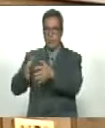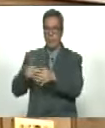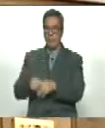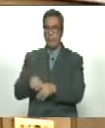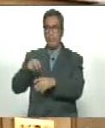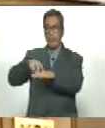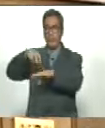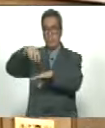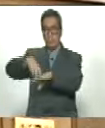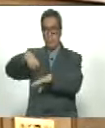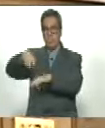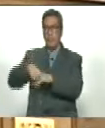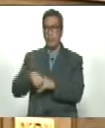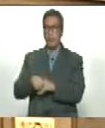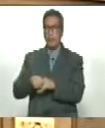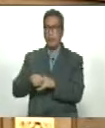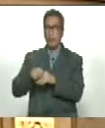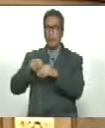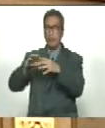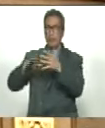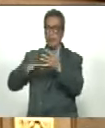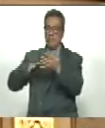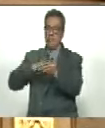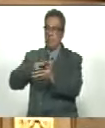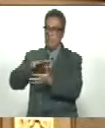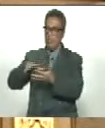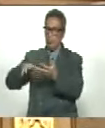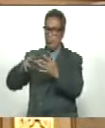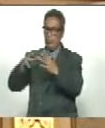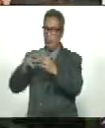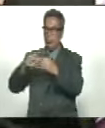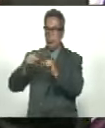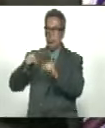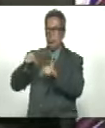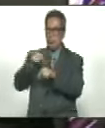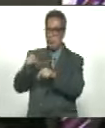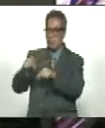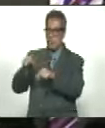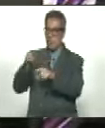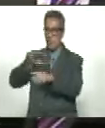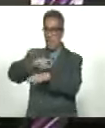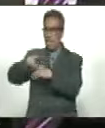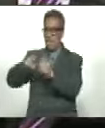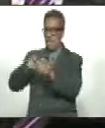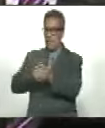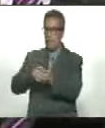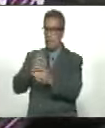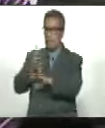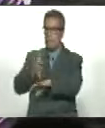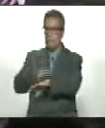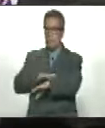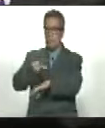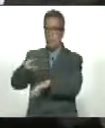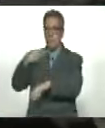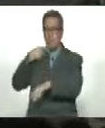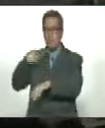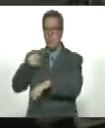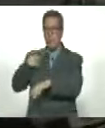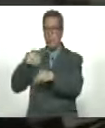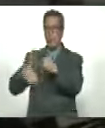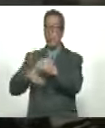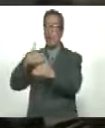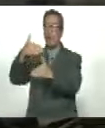el daño sin ningún tipo de discriminación. Peor aún, que iba